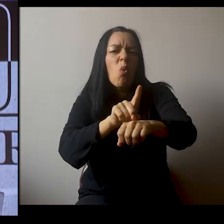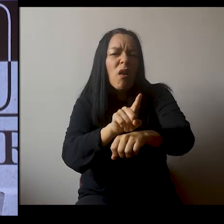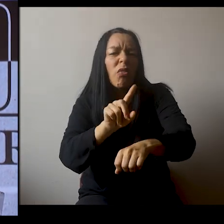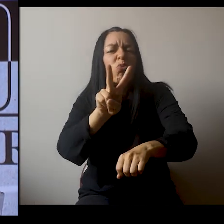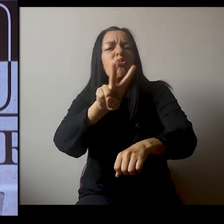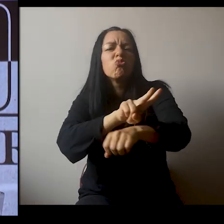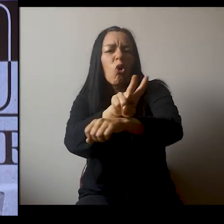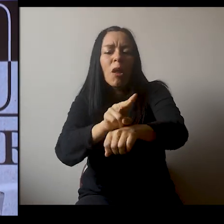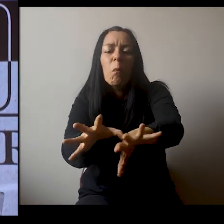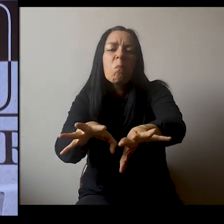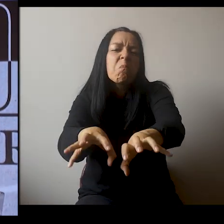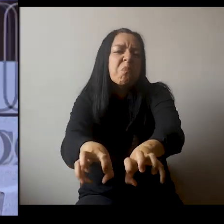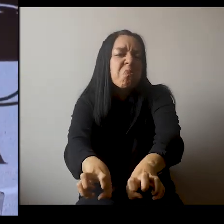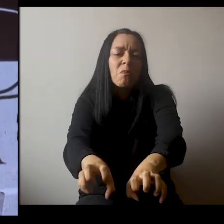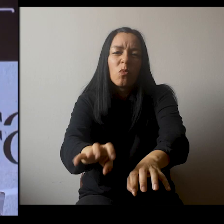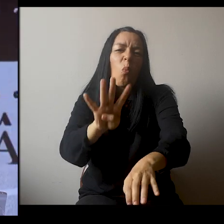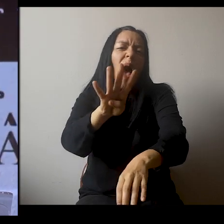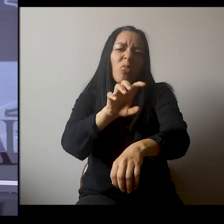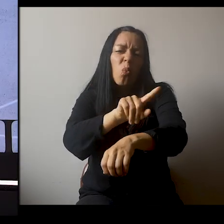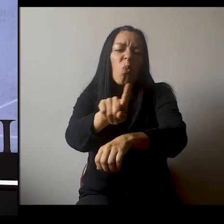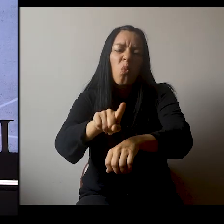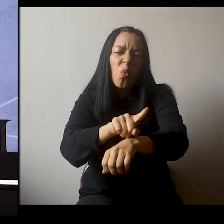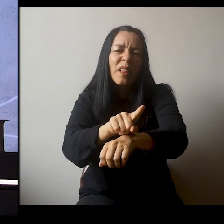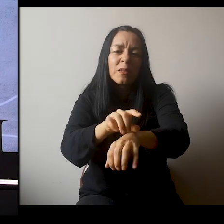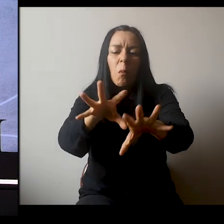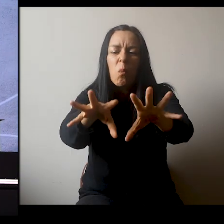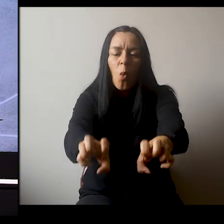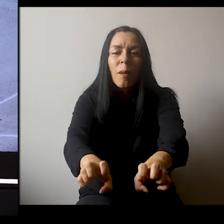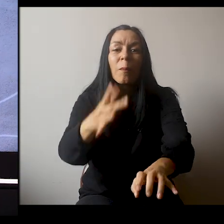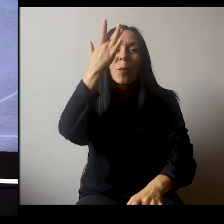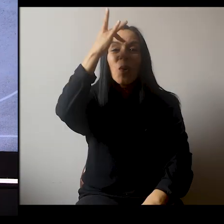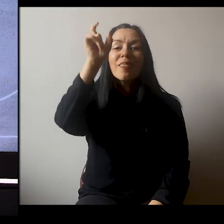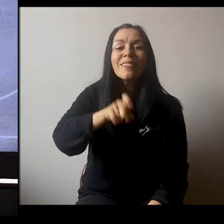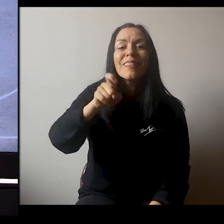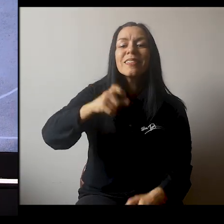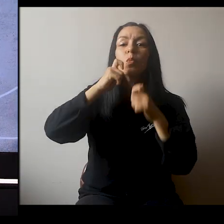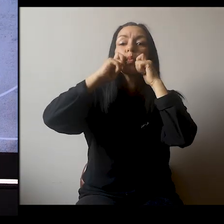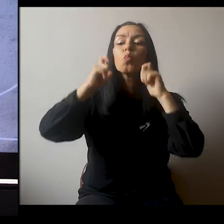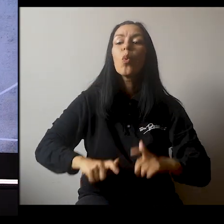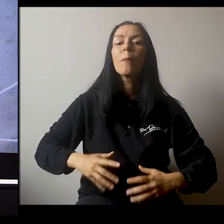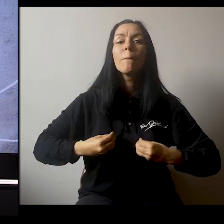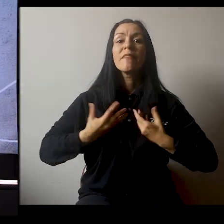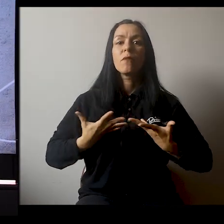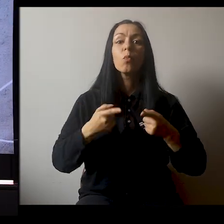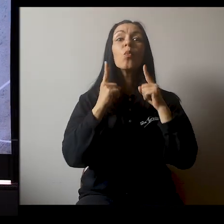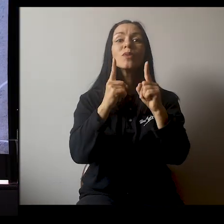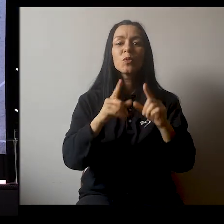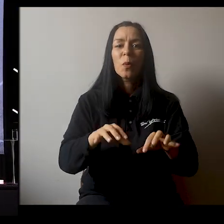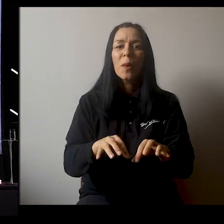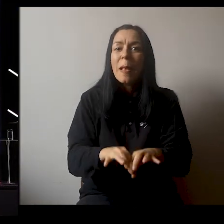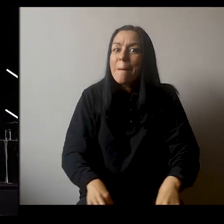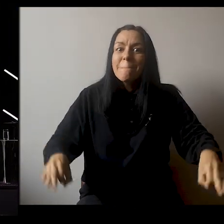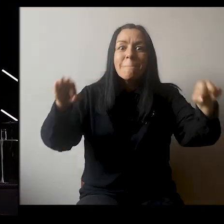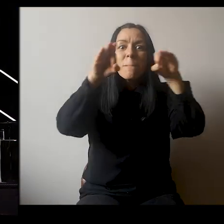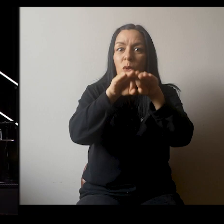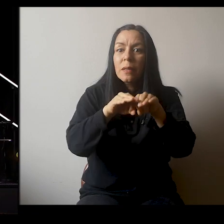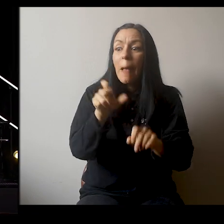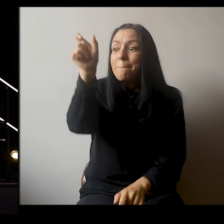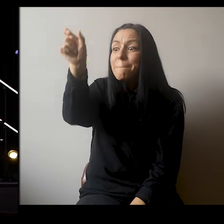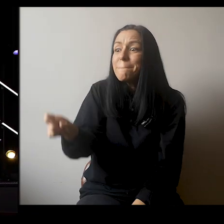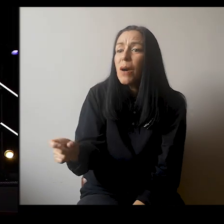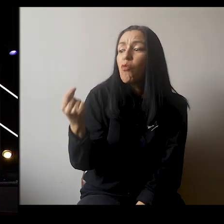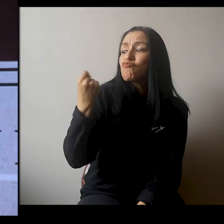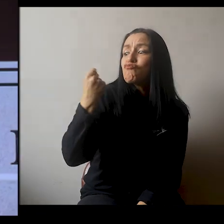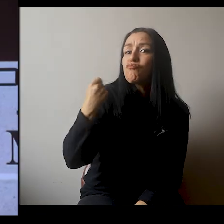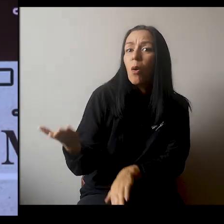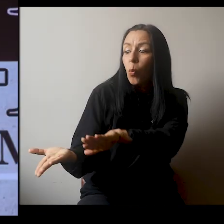3, 4 horas se muere. ¿Por qué? Porque necesita estar en un cuerpo vivo. Por eso era tan importante que le